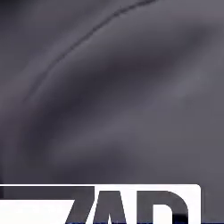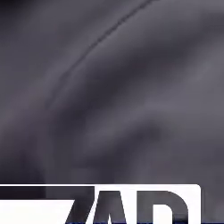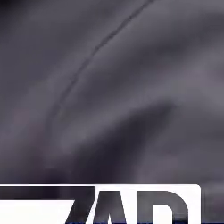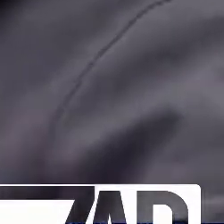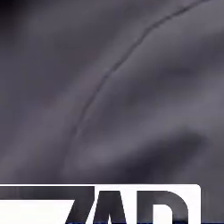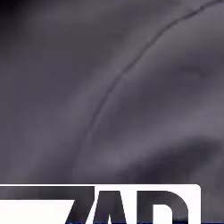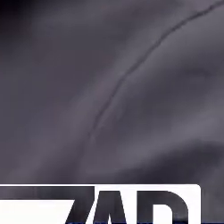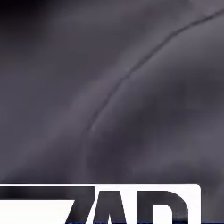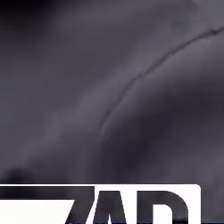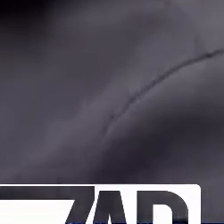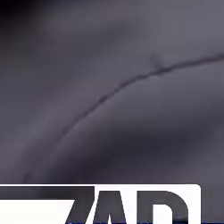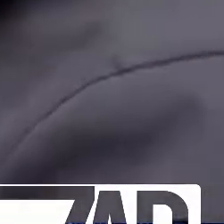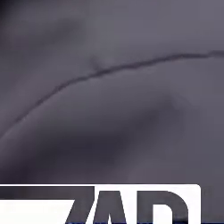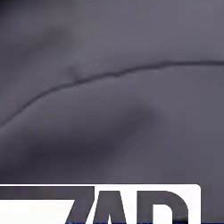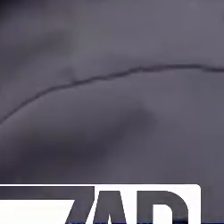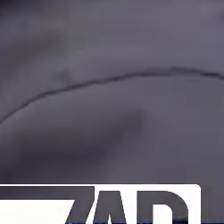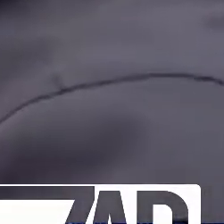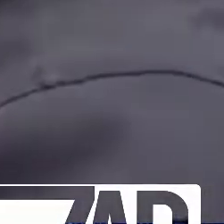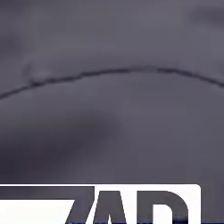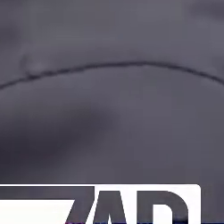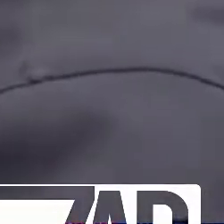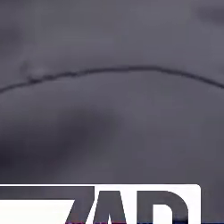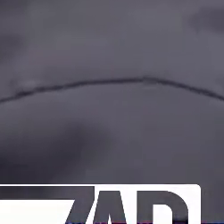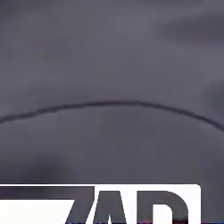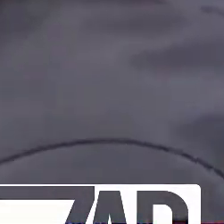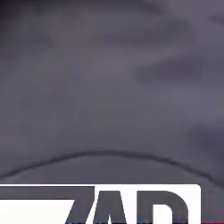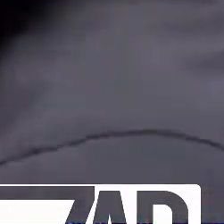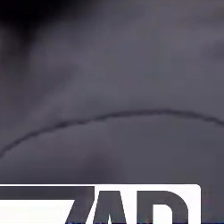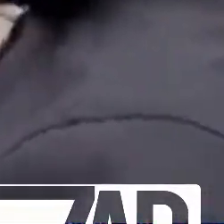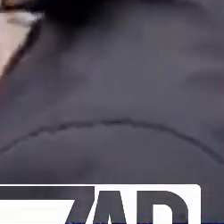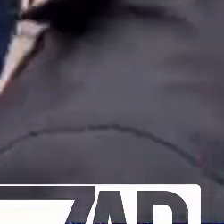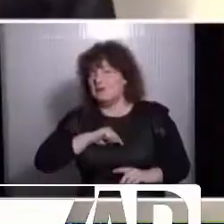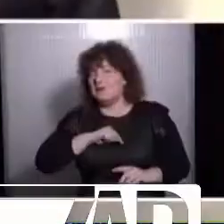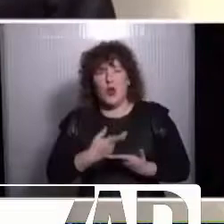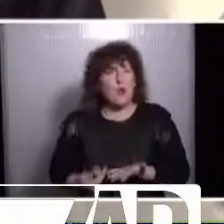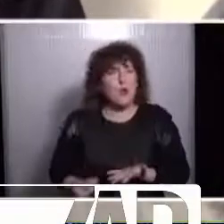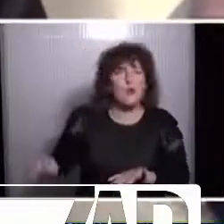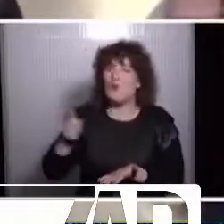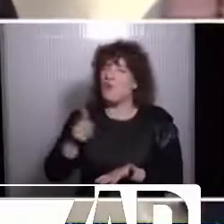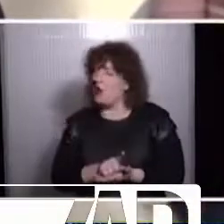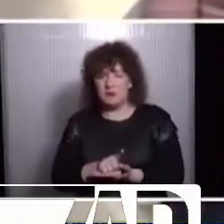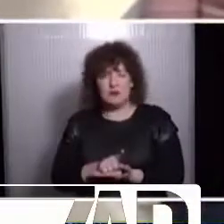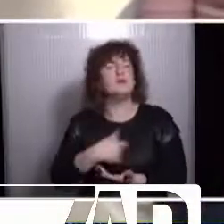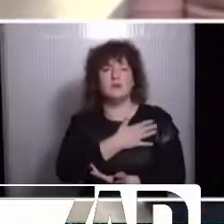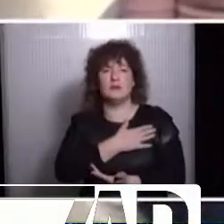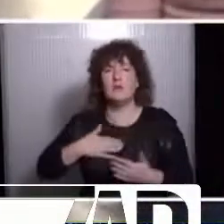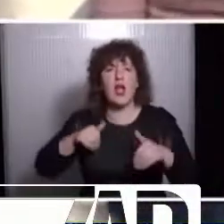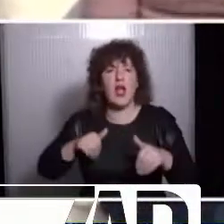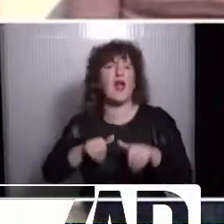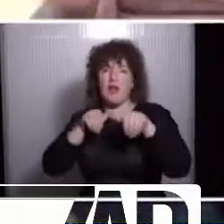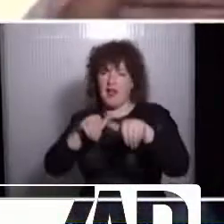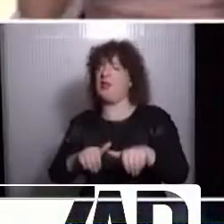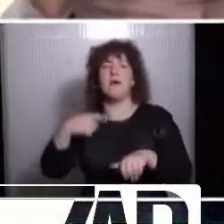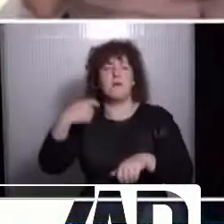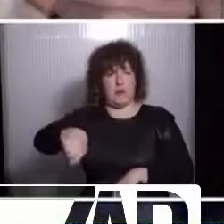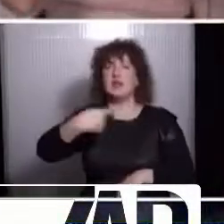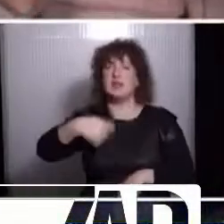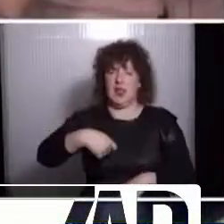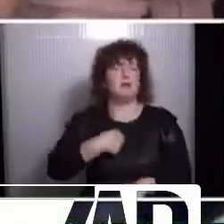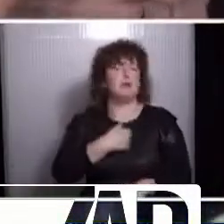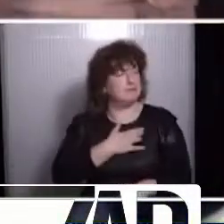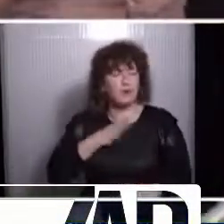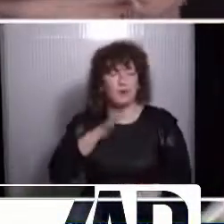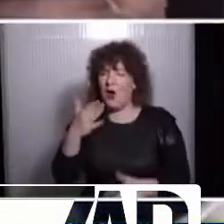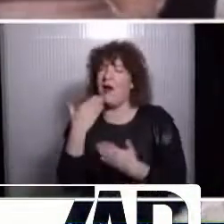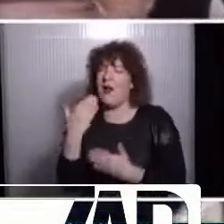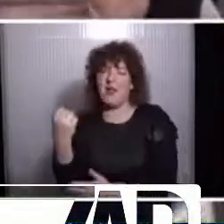del sistema del Tribunal Electoral. Es realmente inaudito que la propia ministra dijera